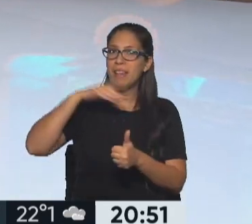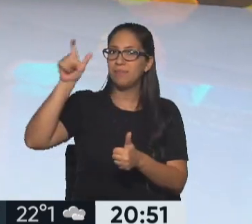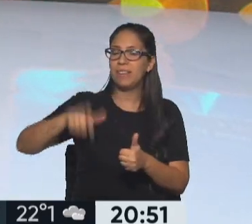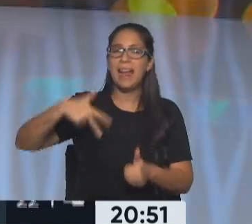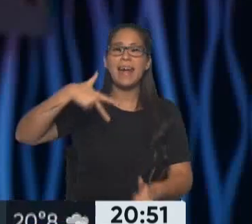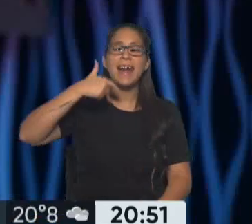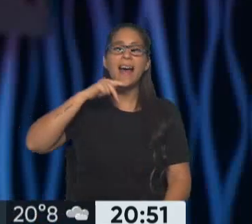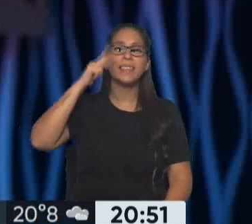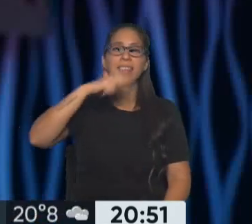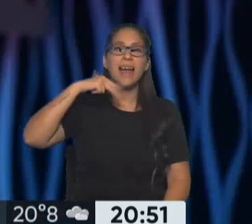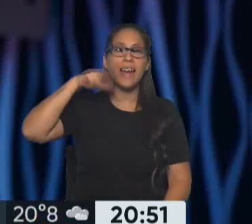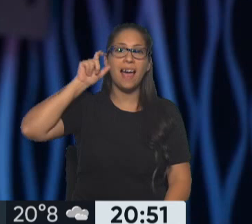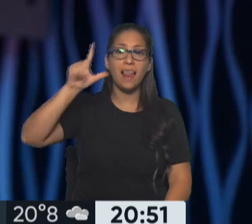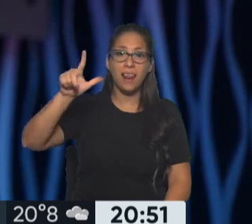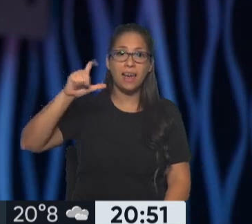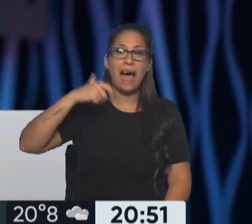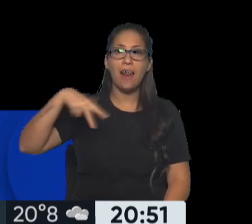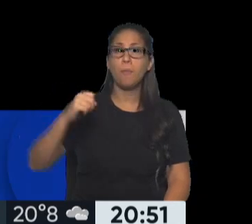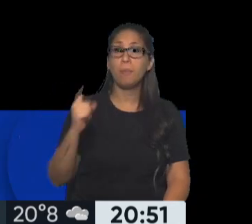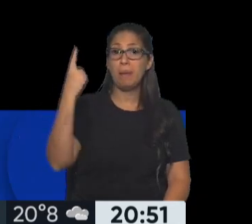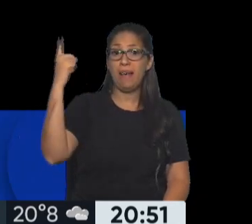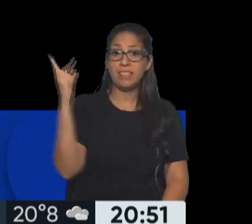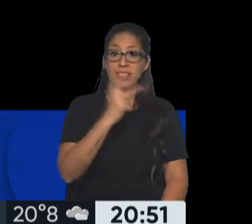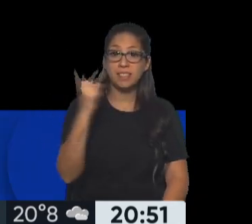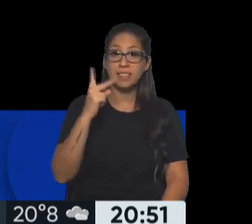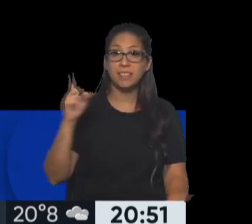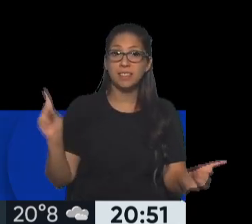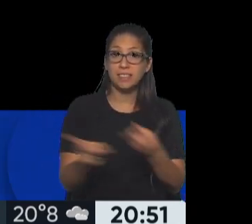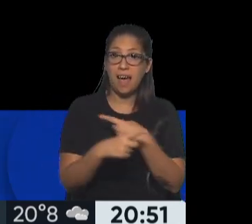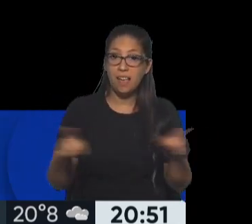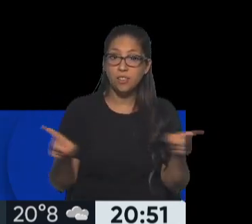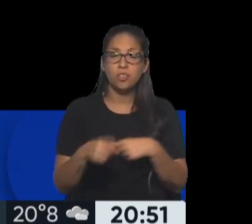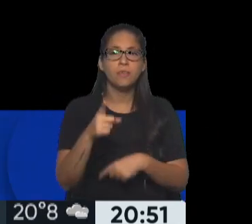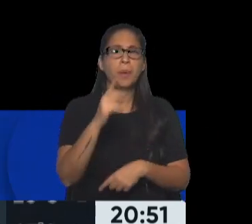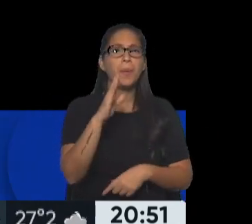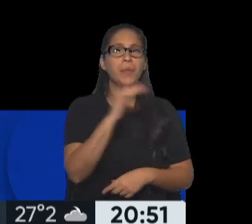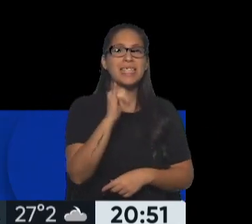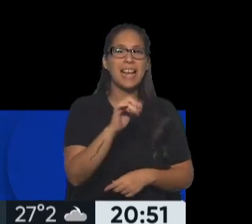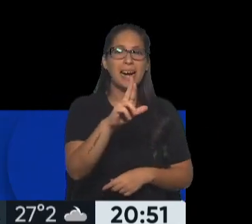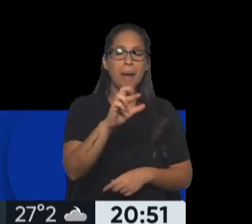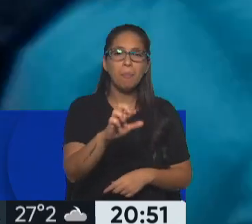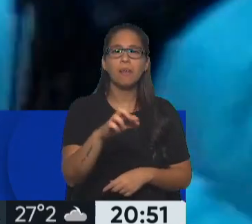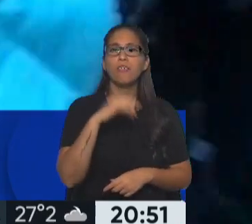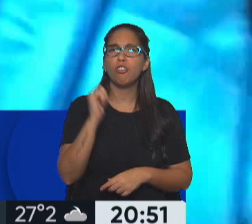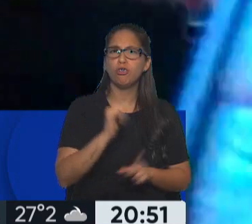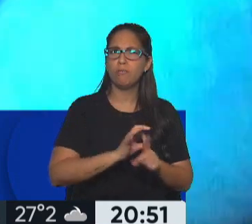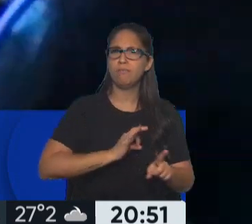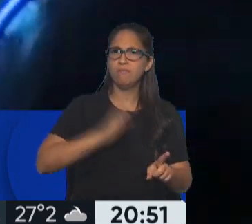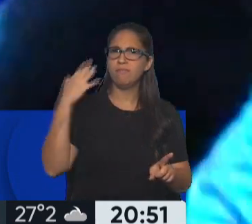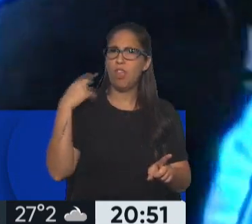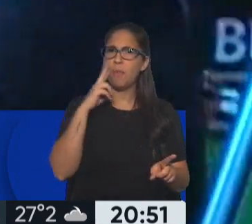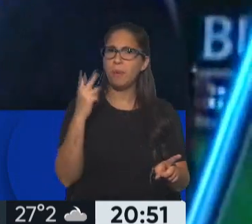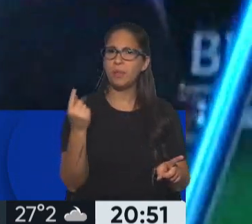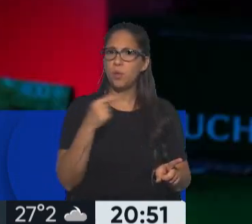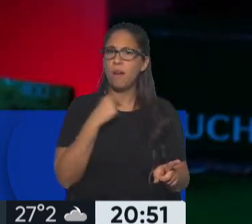Natanael Cano. Es la primera vez que trabajan juntos. Bizarrap contó ahí en sus redes que quería ya trabajar con él desde el año 2021,